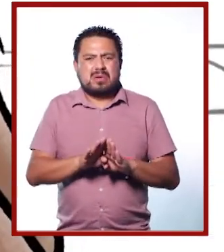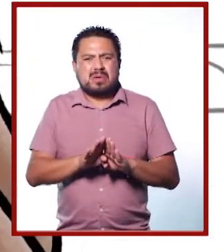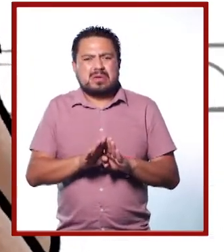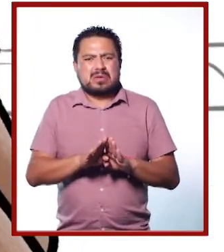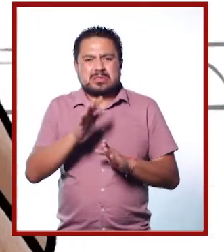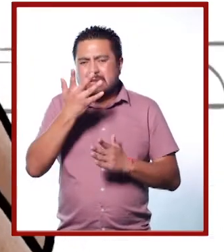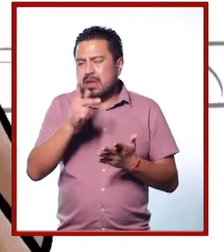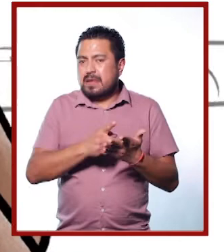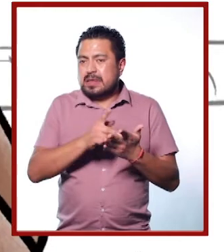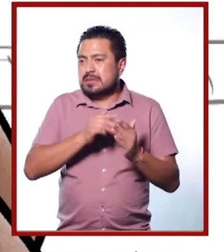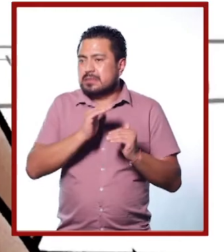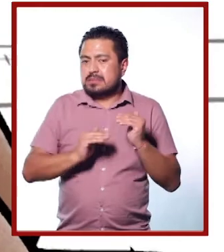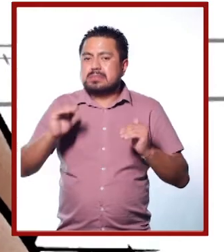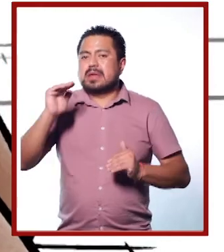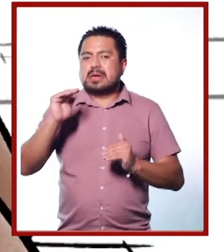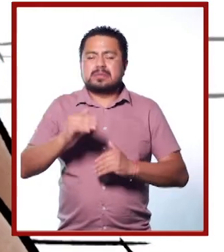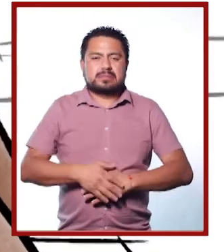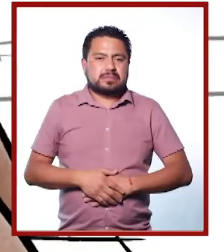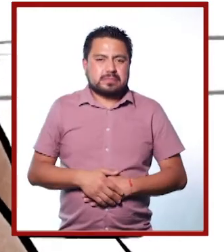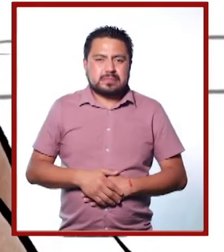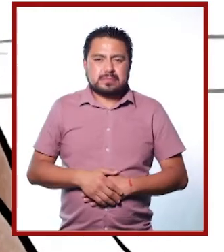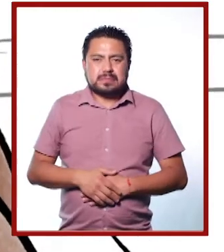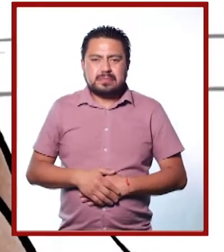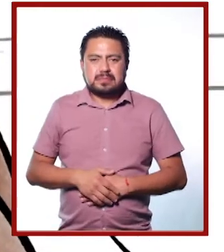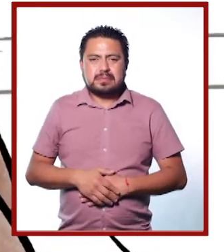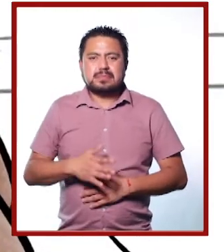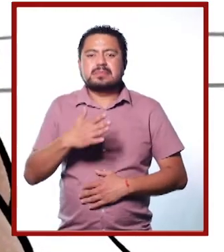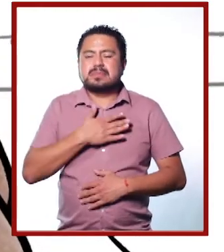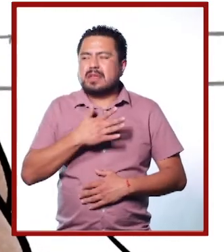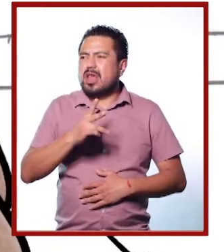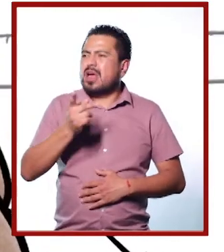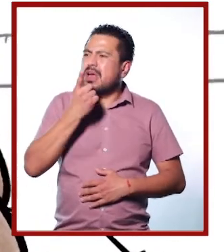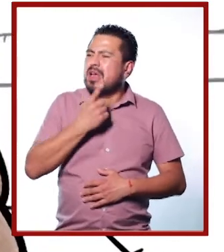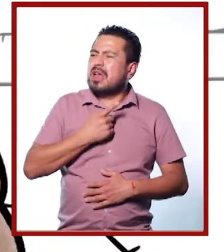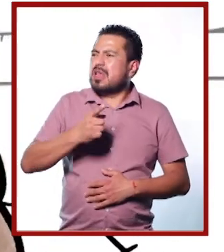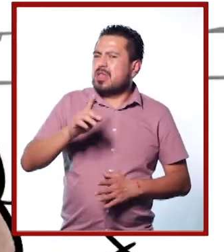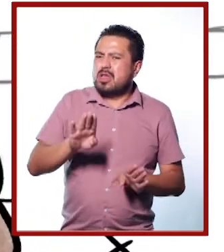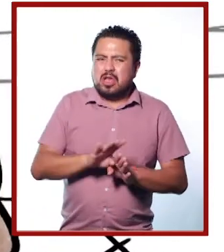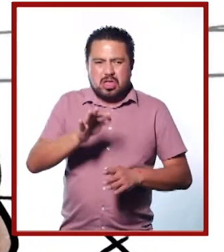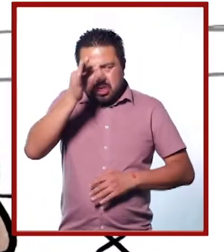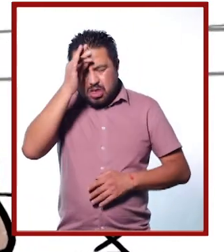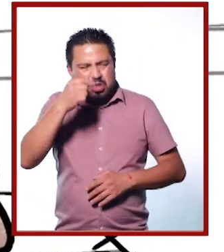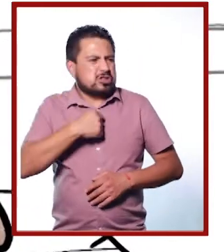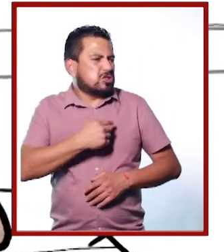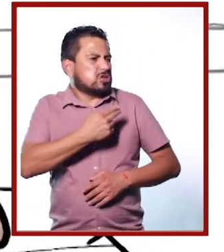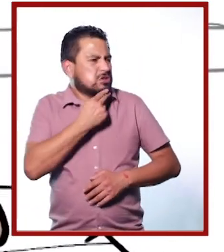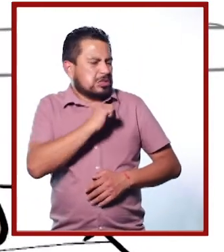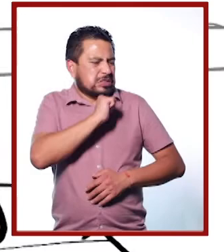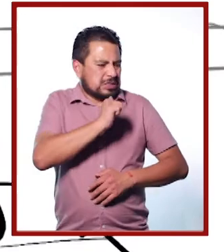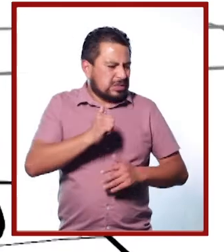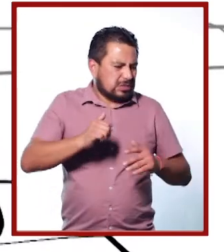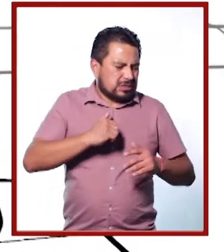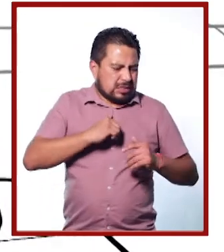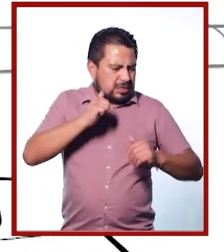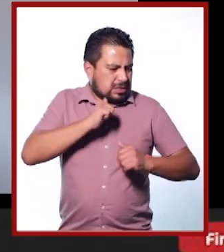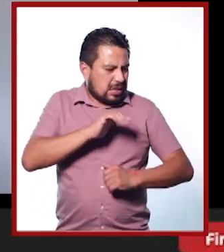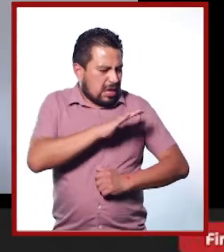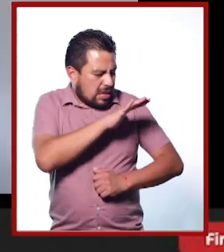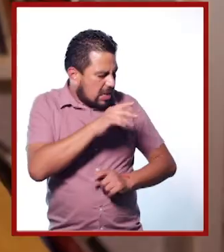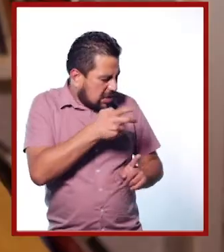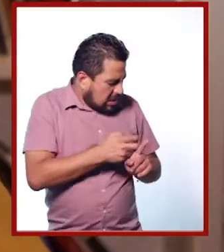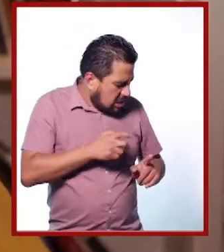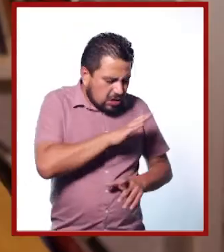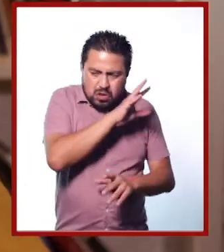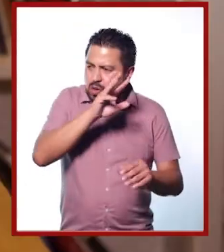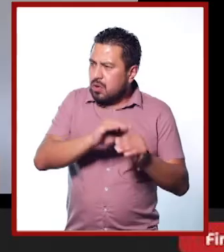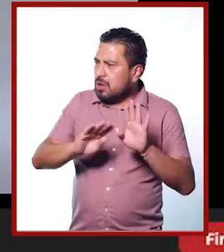50 veces más. De la misma manera que era fea, que era tonta, que no servía o no podía, y entonces yo tiendo a generalizar que